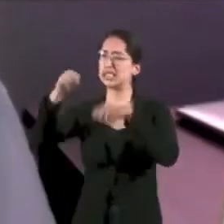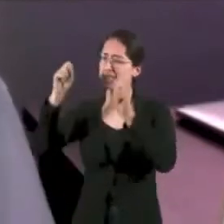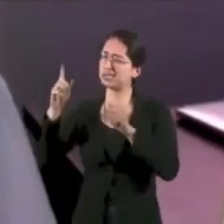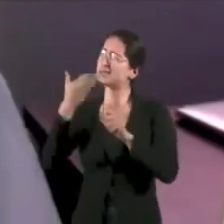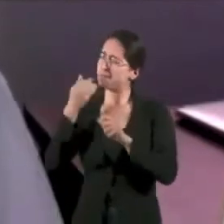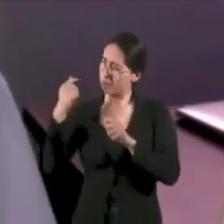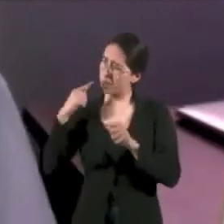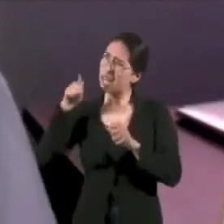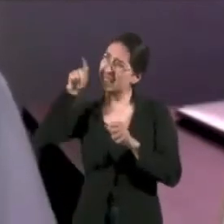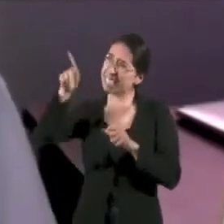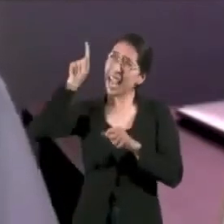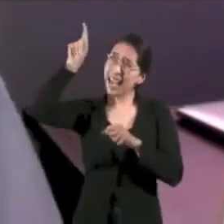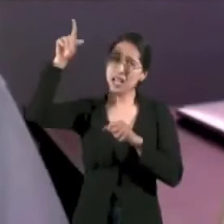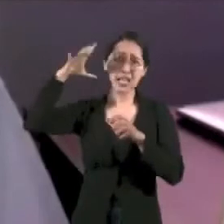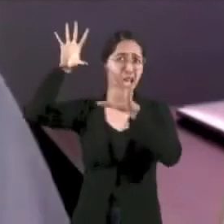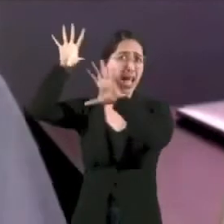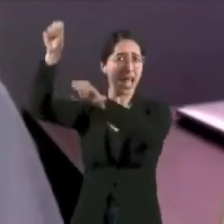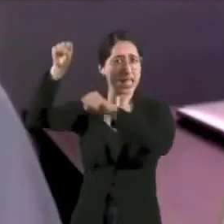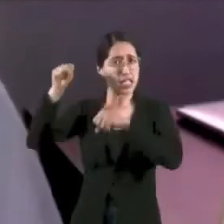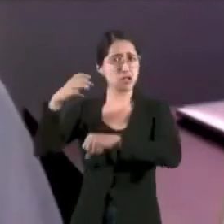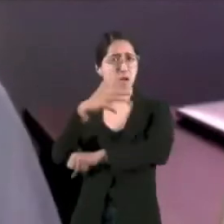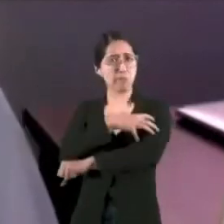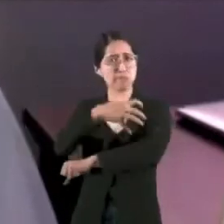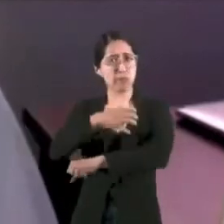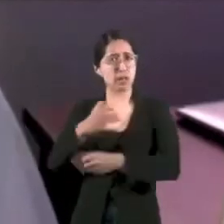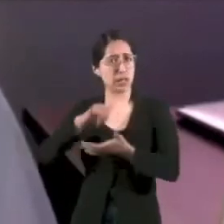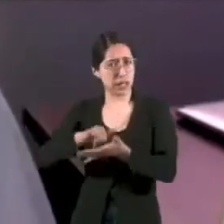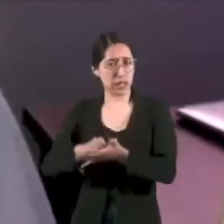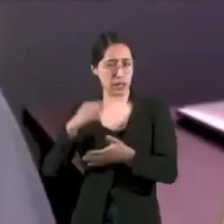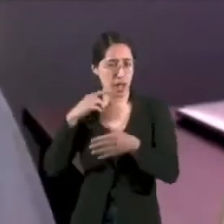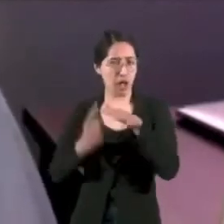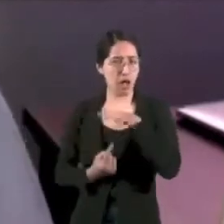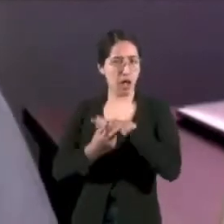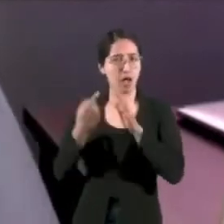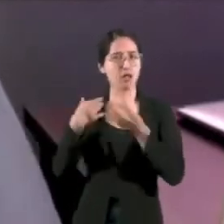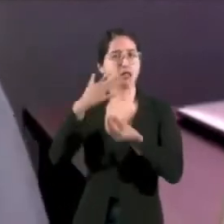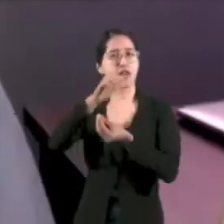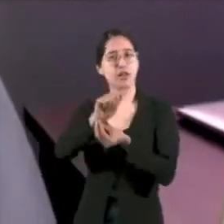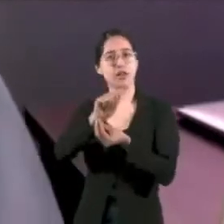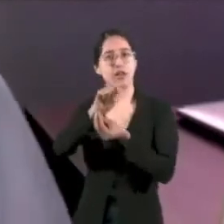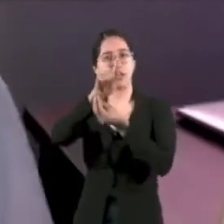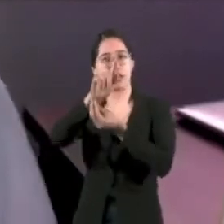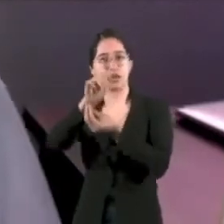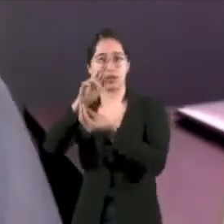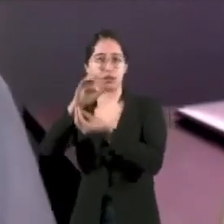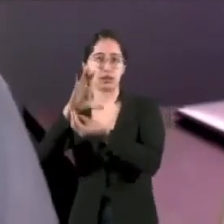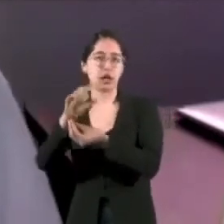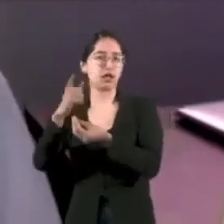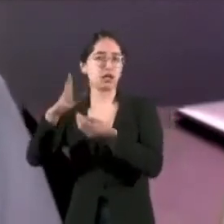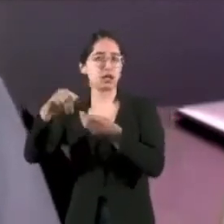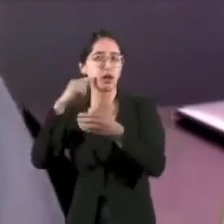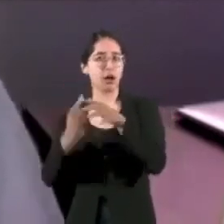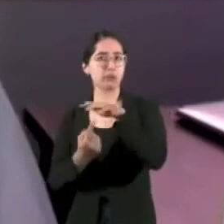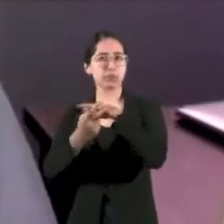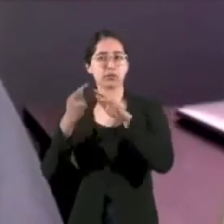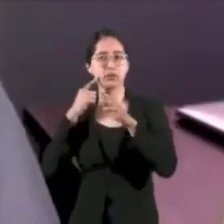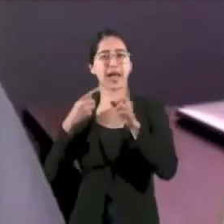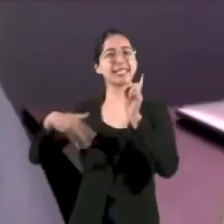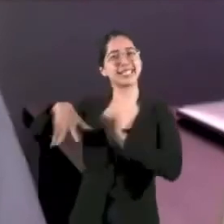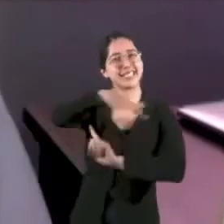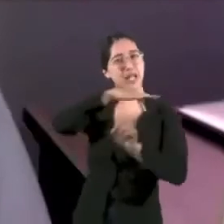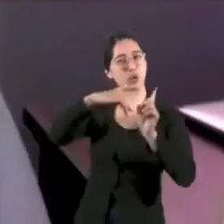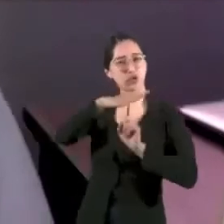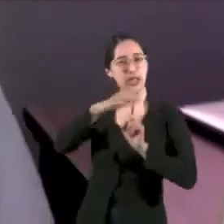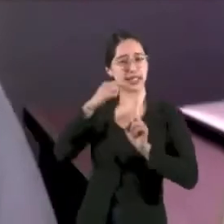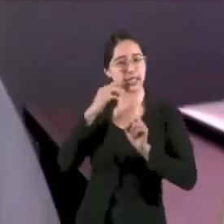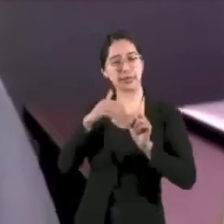poder. La característica y la particularidad, a diferencia de otras guerrillas de la FARC, es que fueron circunstancias las que lo llevaron a tomar